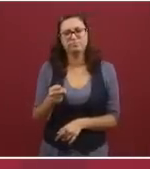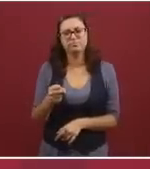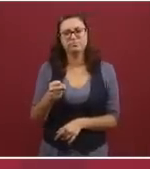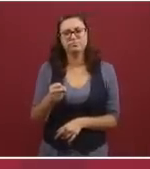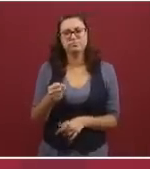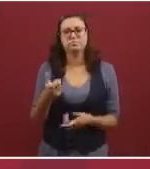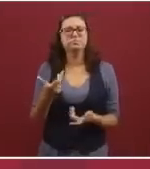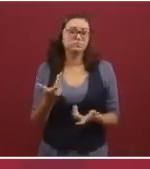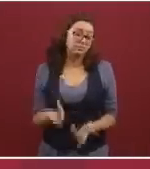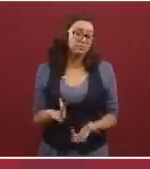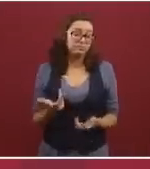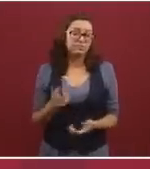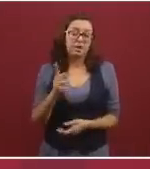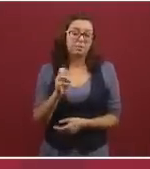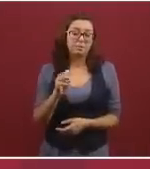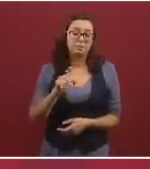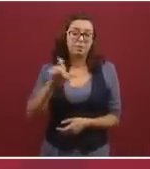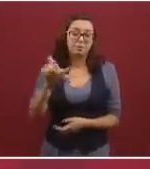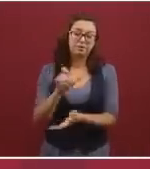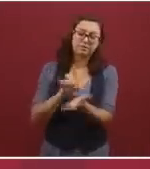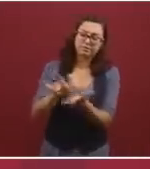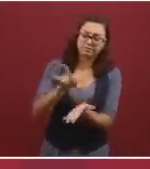más recursos a Pemex